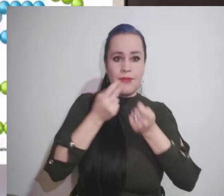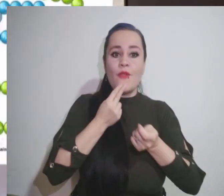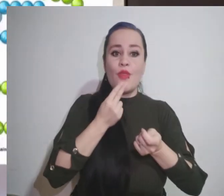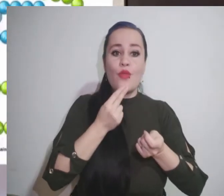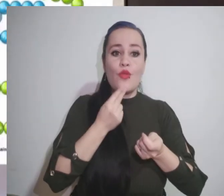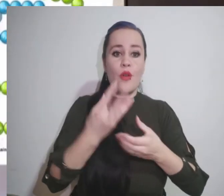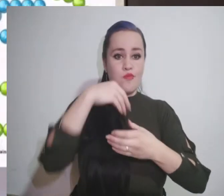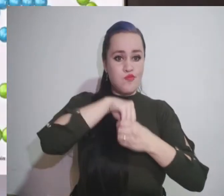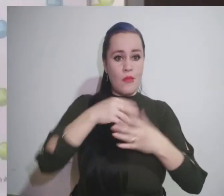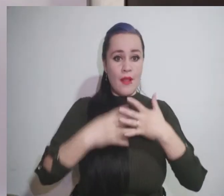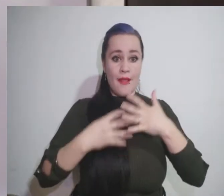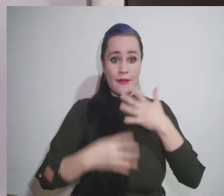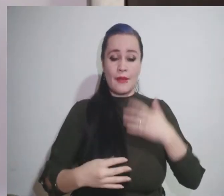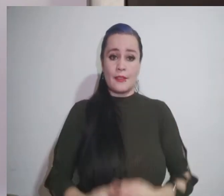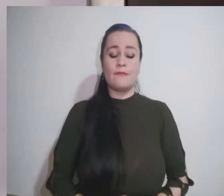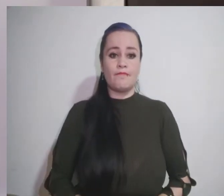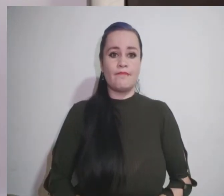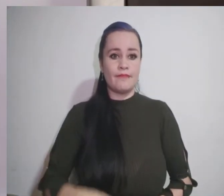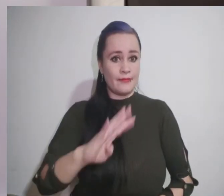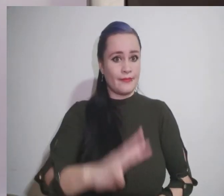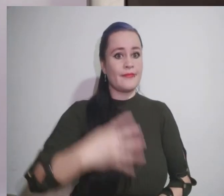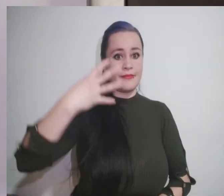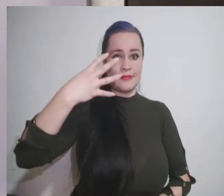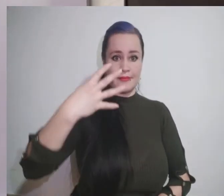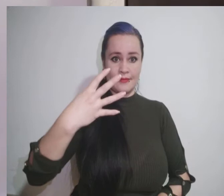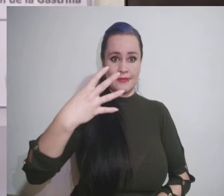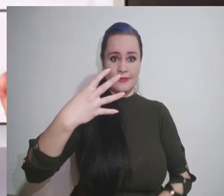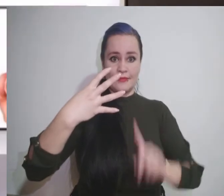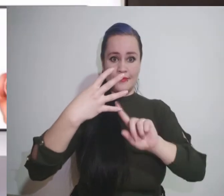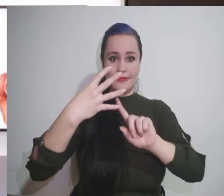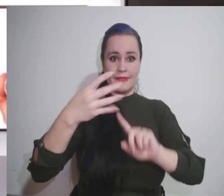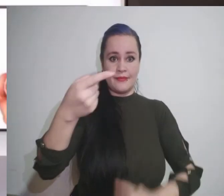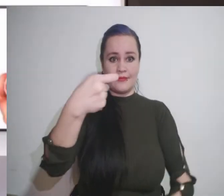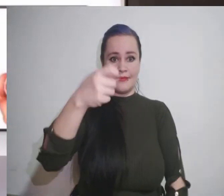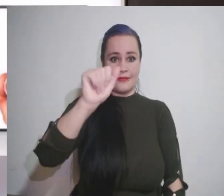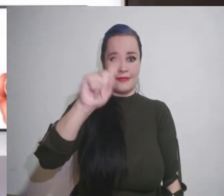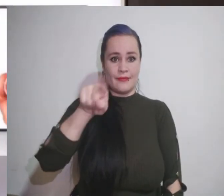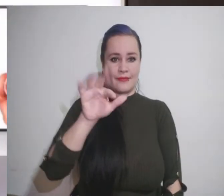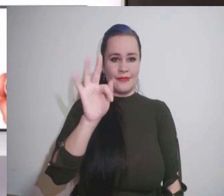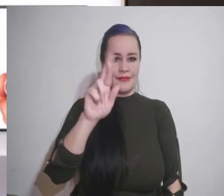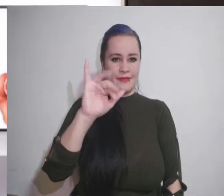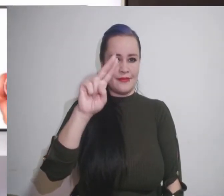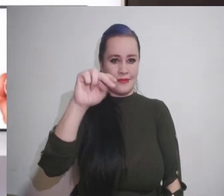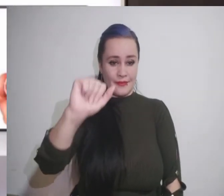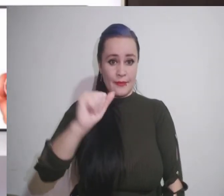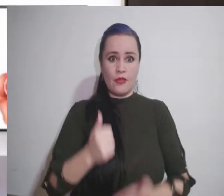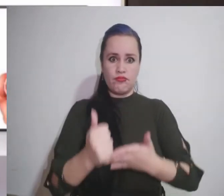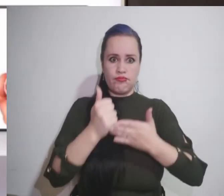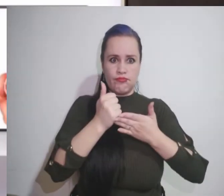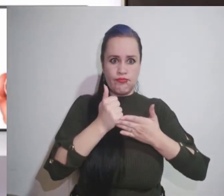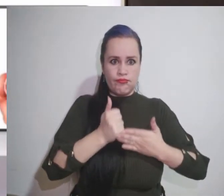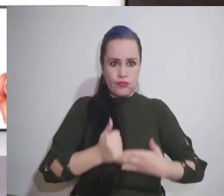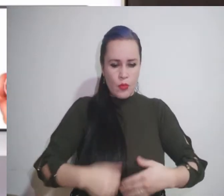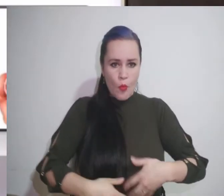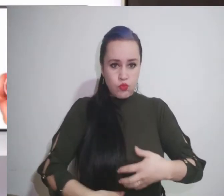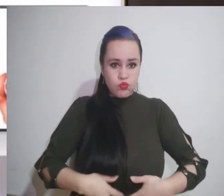de glucosa en la sangre. O también hay otra hormona que se llama gastrina, que nos ayuda a producir ácido clorhídrico para